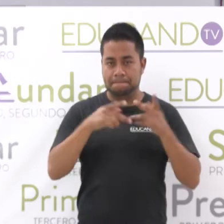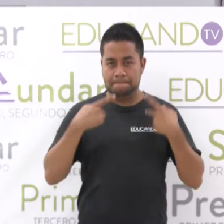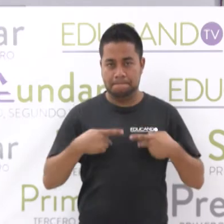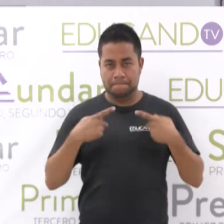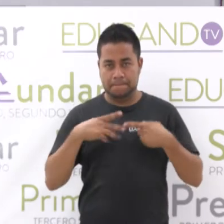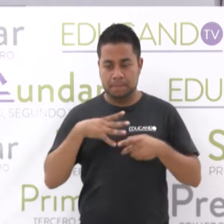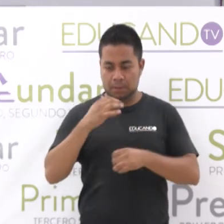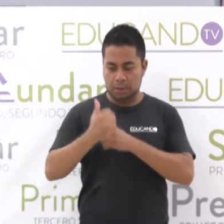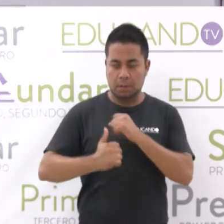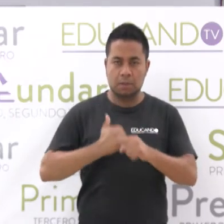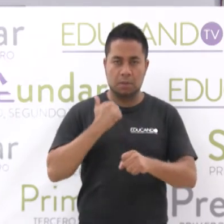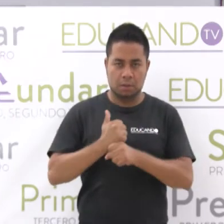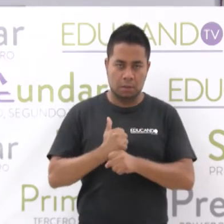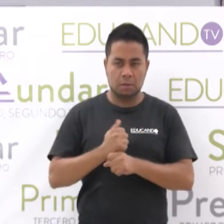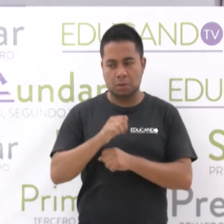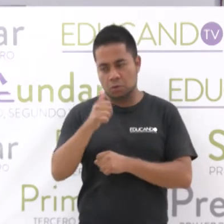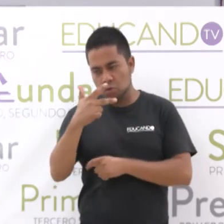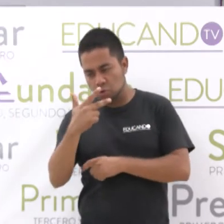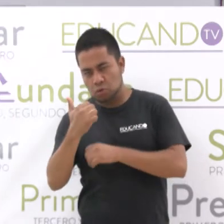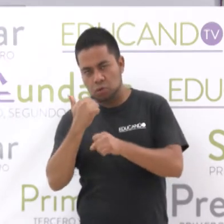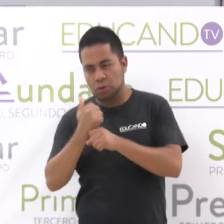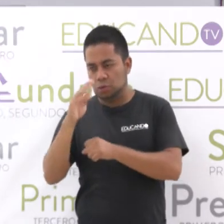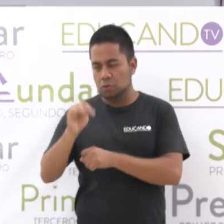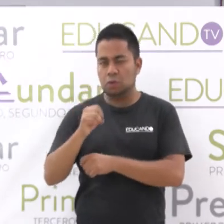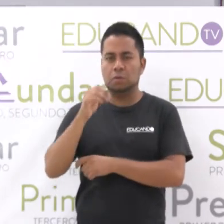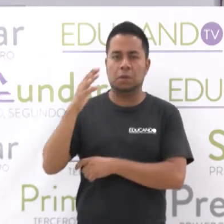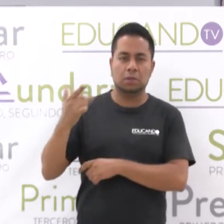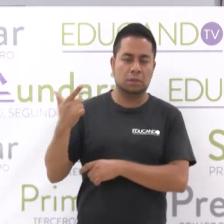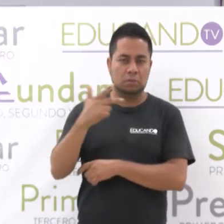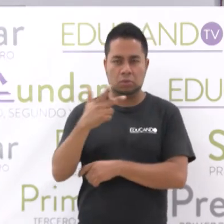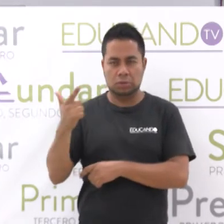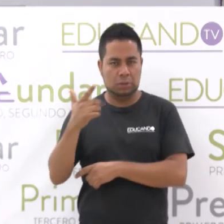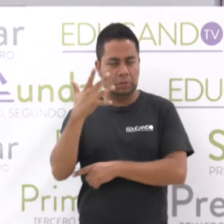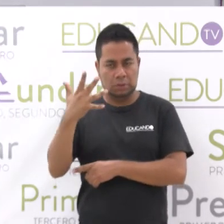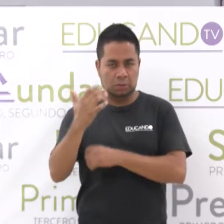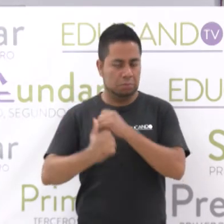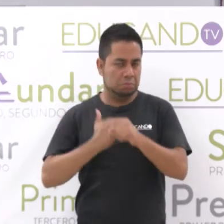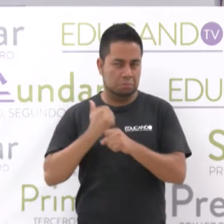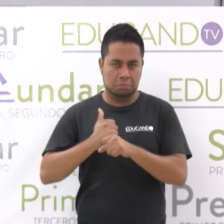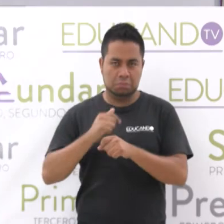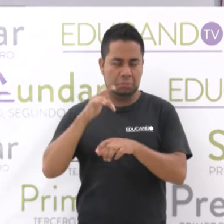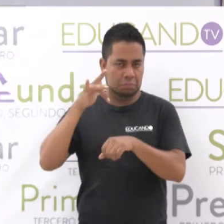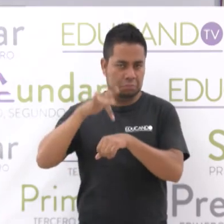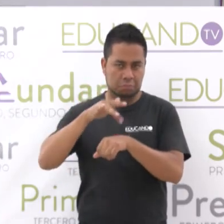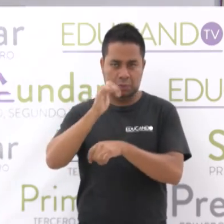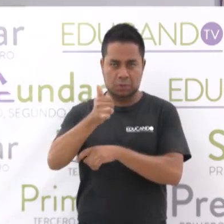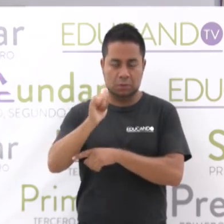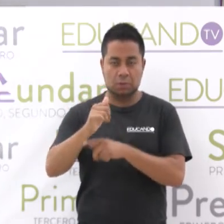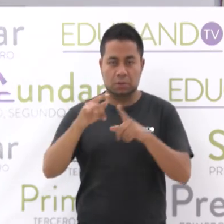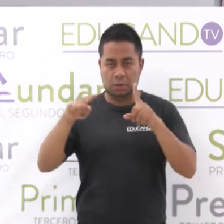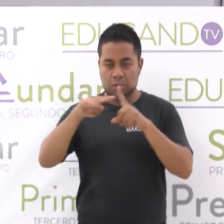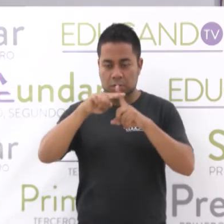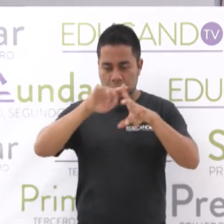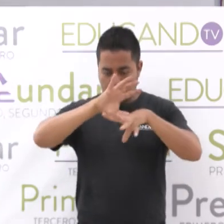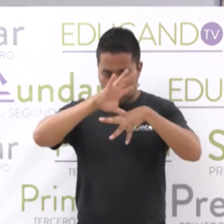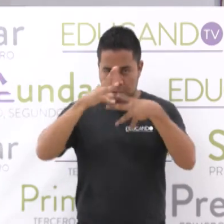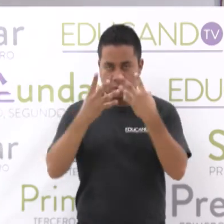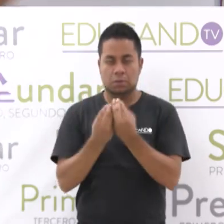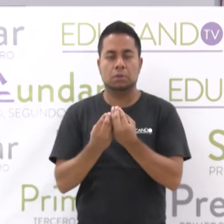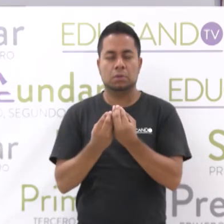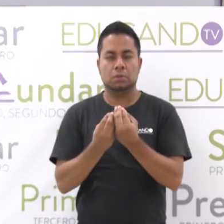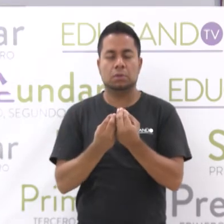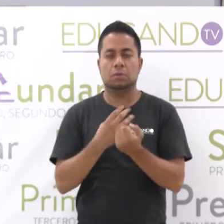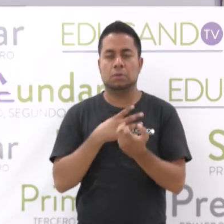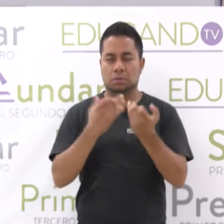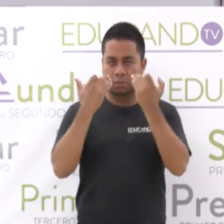6 años de estudio, el otro 8, 9, 6, 9, 7, 8, 5. Muy bien. Ahora, sumamos todo eso, aquí